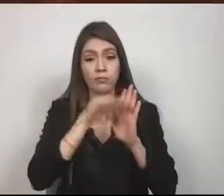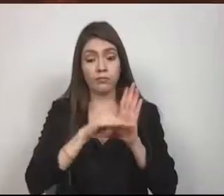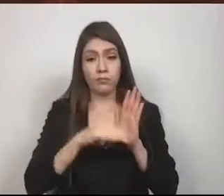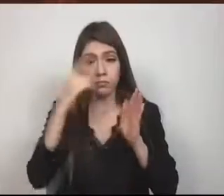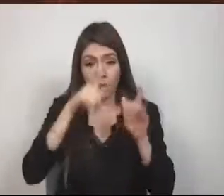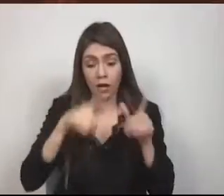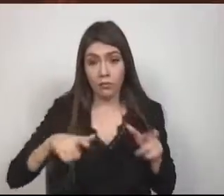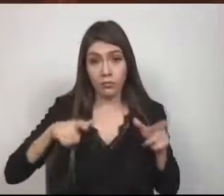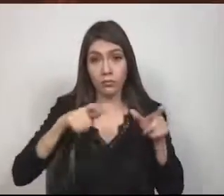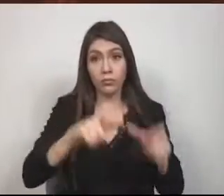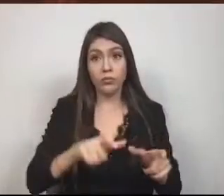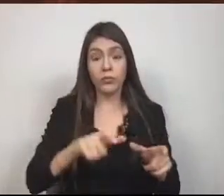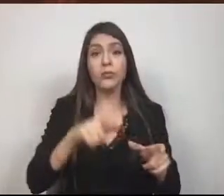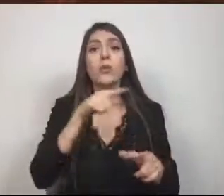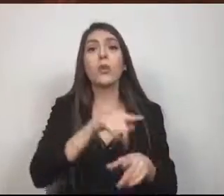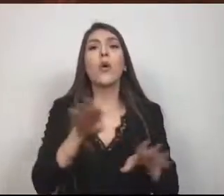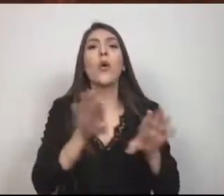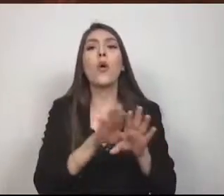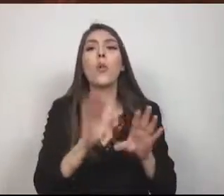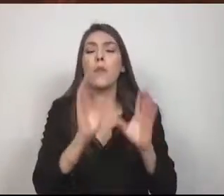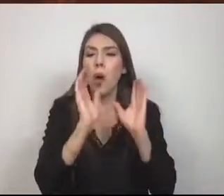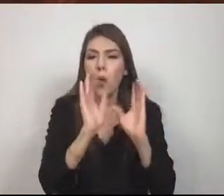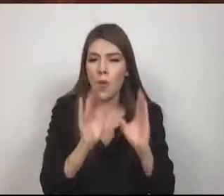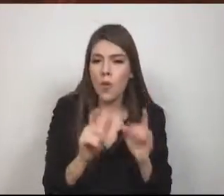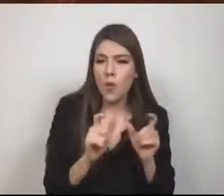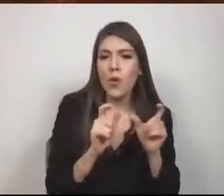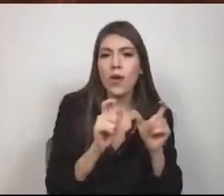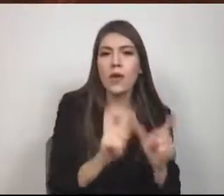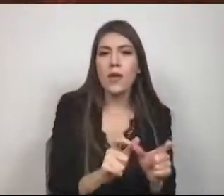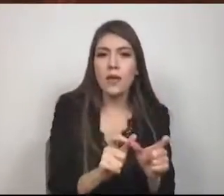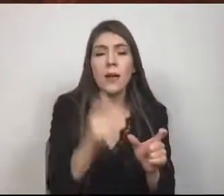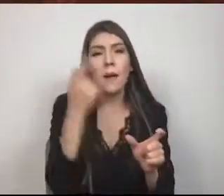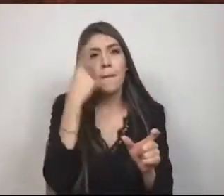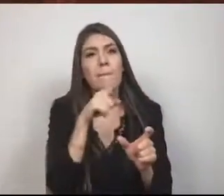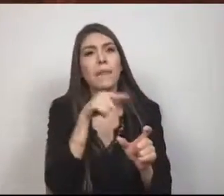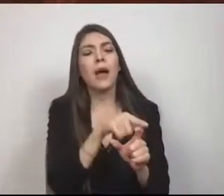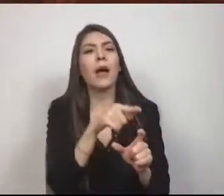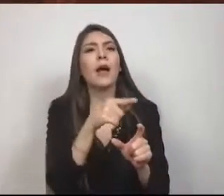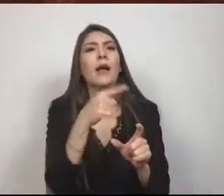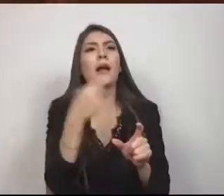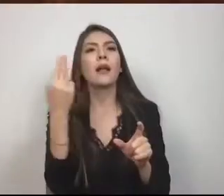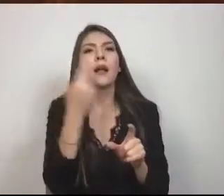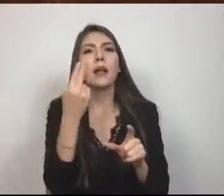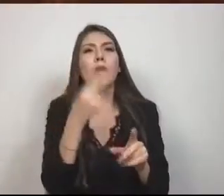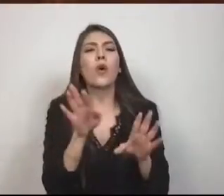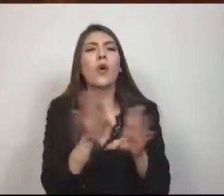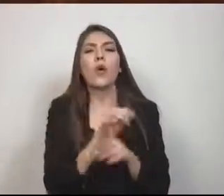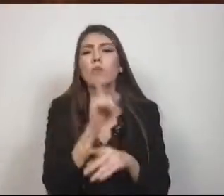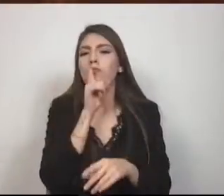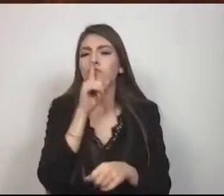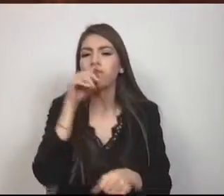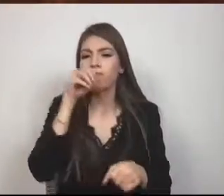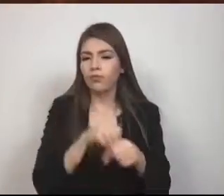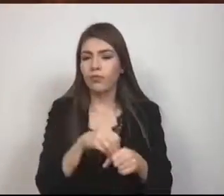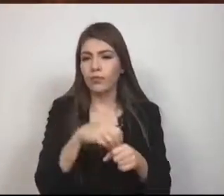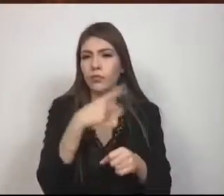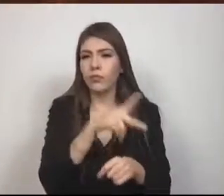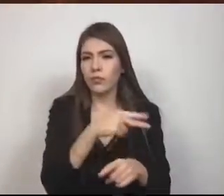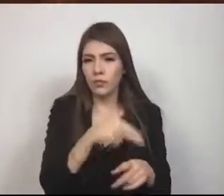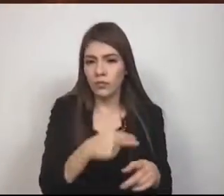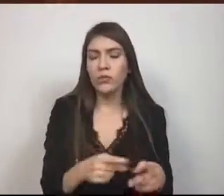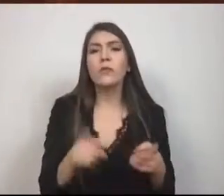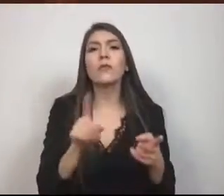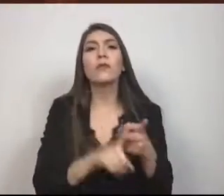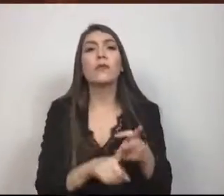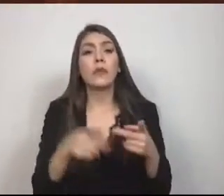principios los de protección, de necesidad y proporcionalidad, de confidencialidad, de oportunidad y